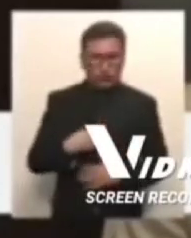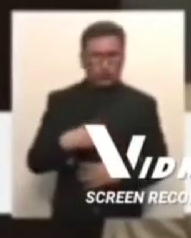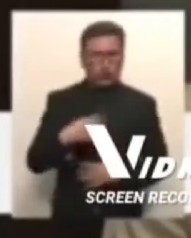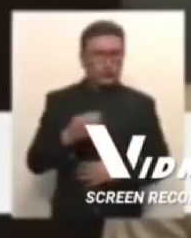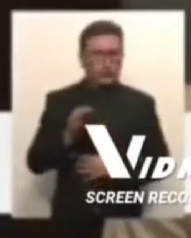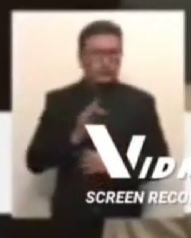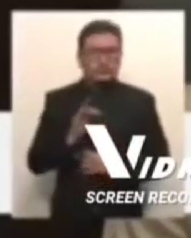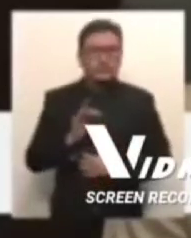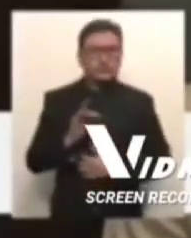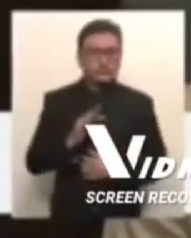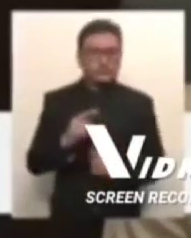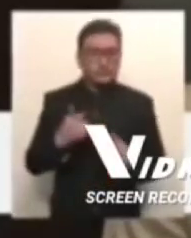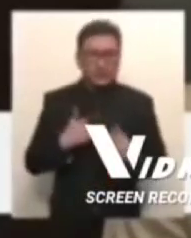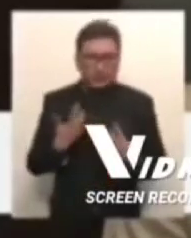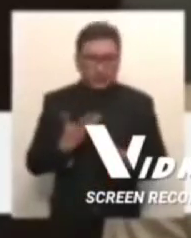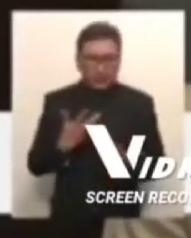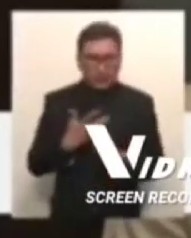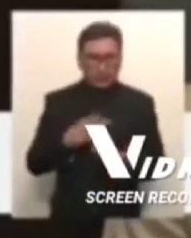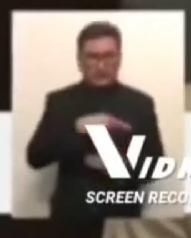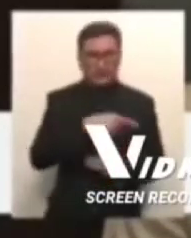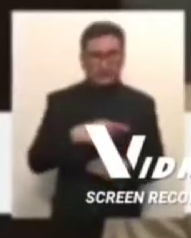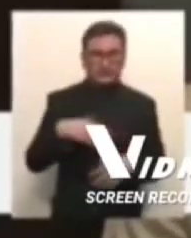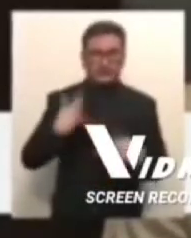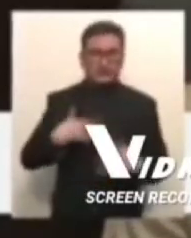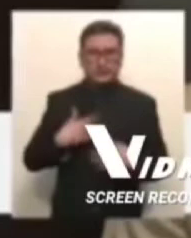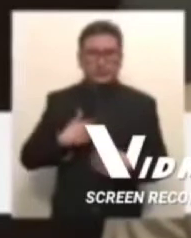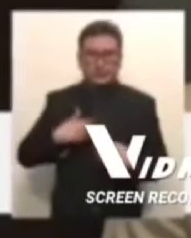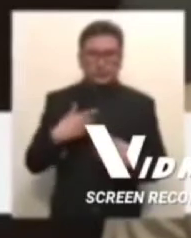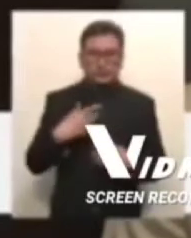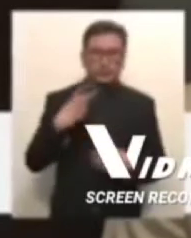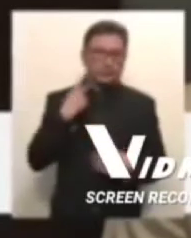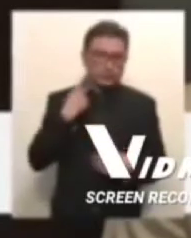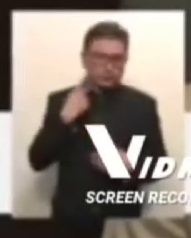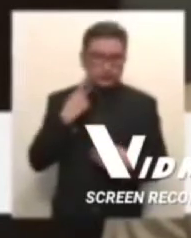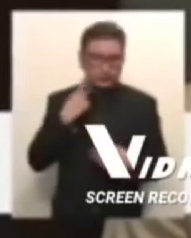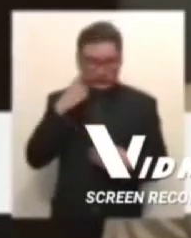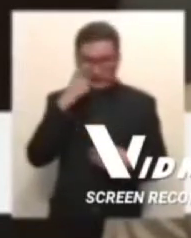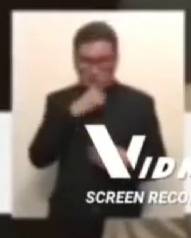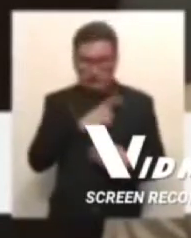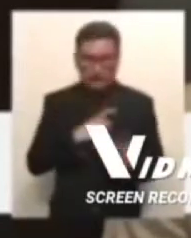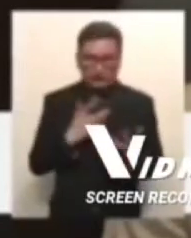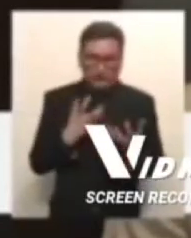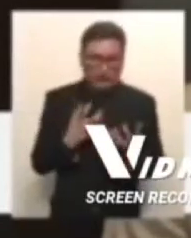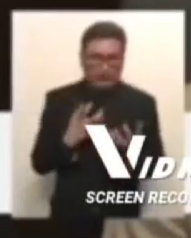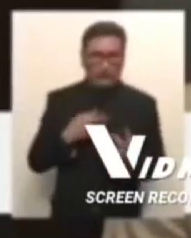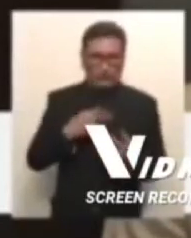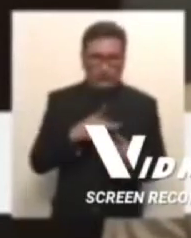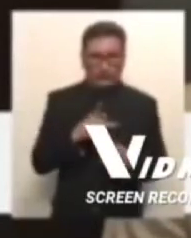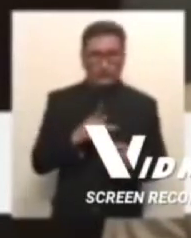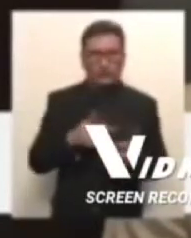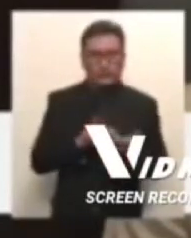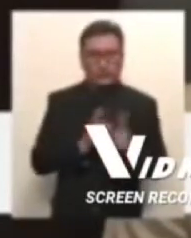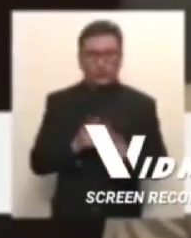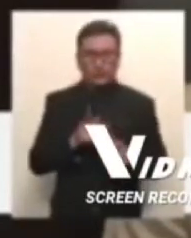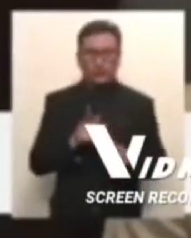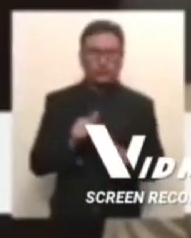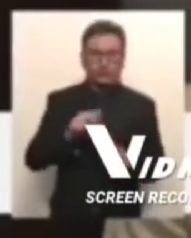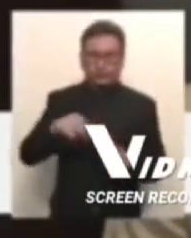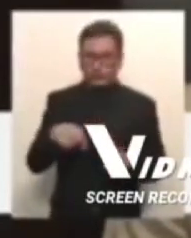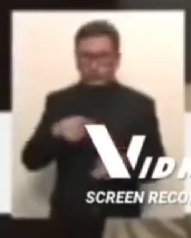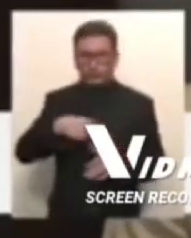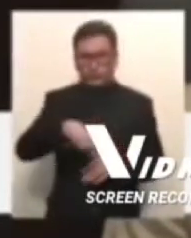hiciera una manifestación de esa naturaleza, mi carrera política estaría liquidada, pero que Acción Nacional puede